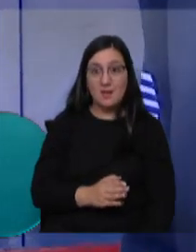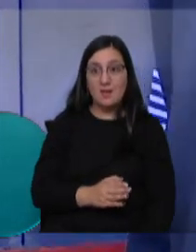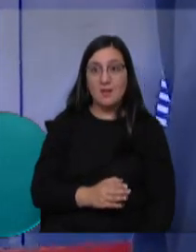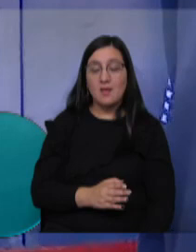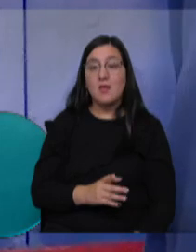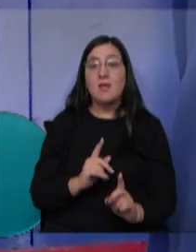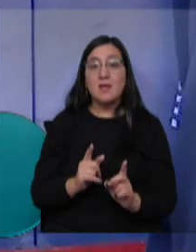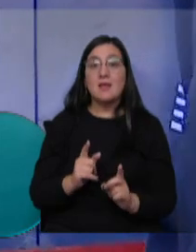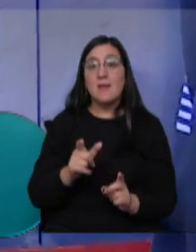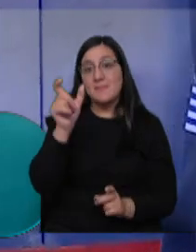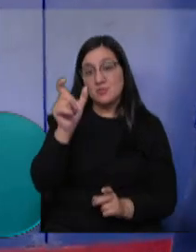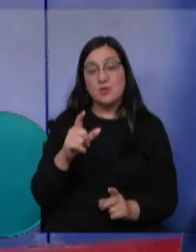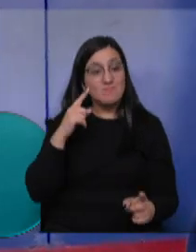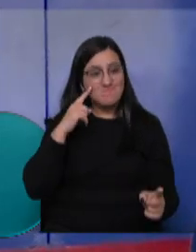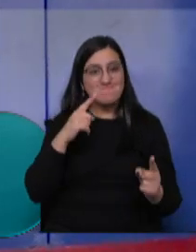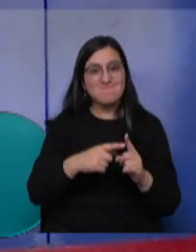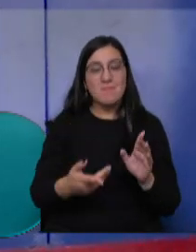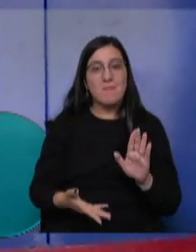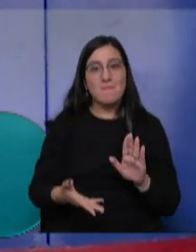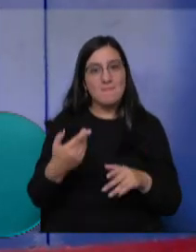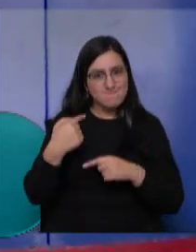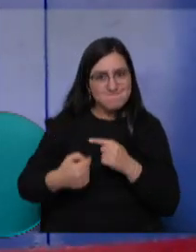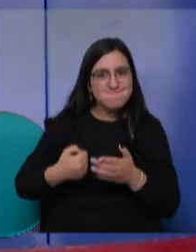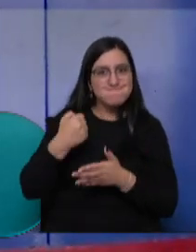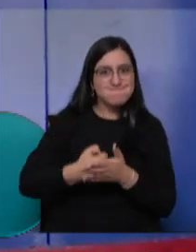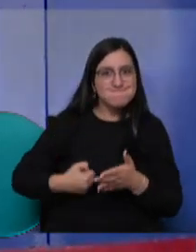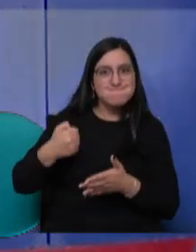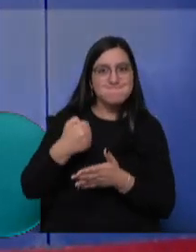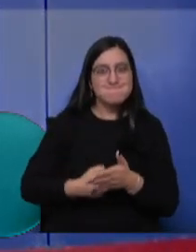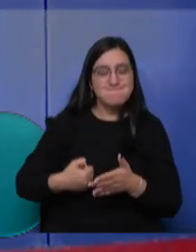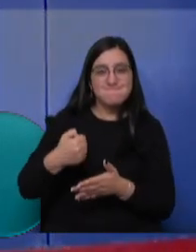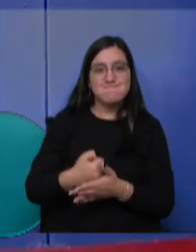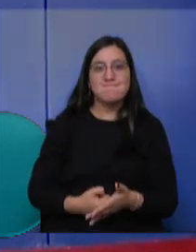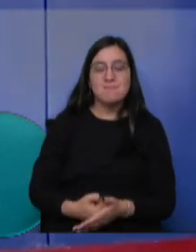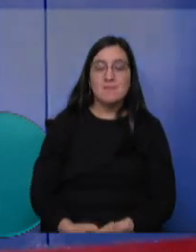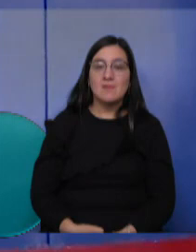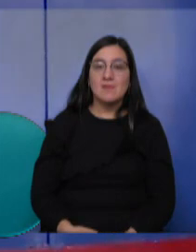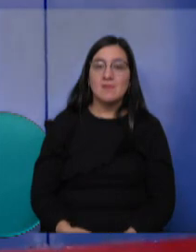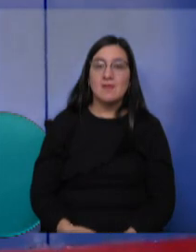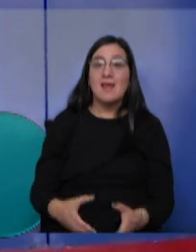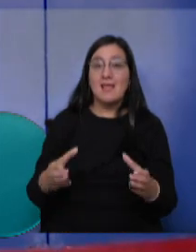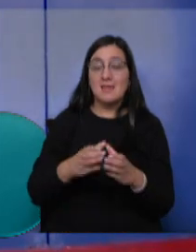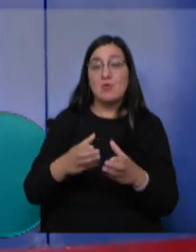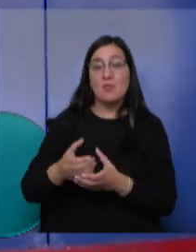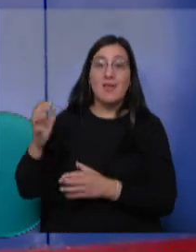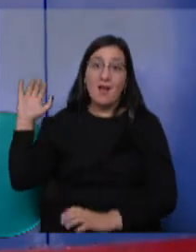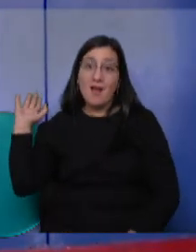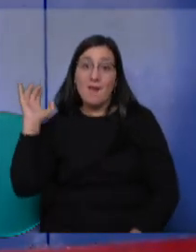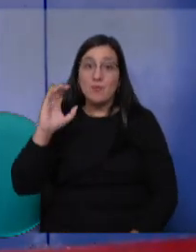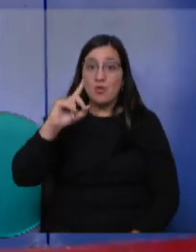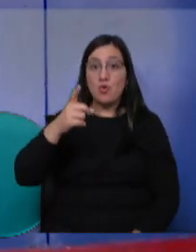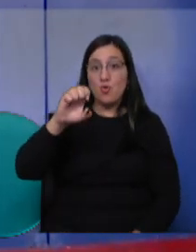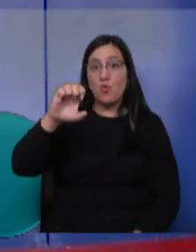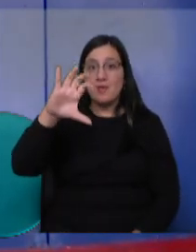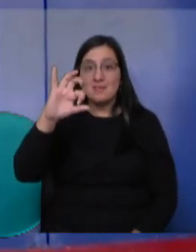las misioneras, más consecuente con la consigna, no puede ser esto. Exacto. Las misioneras, o sea, el equipo de Handball de Club OES se